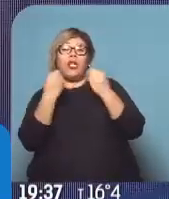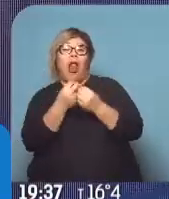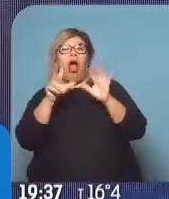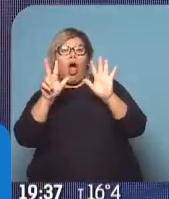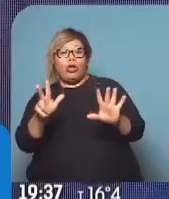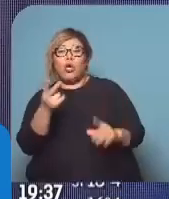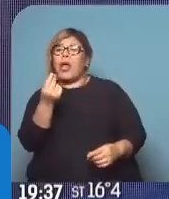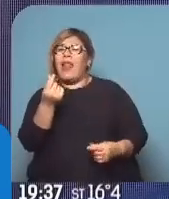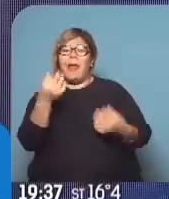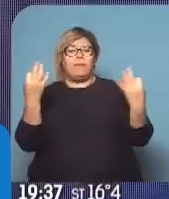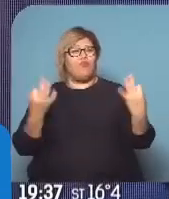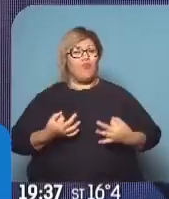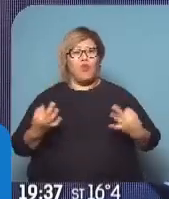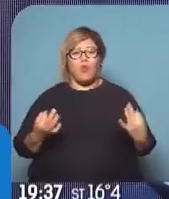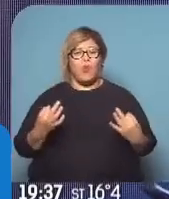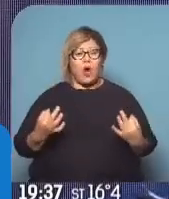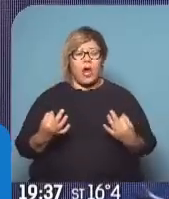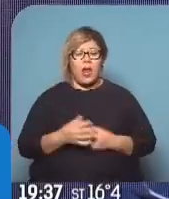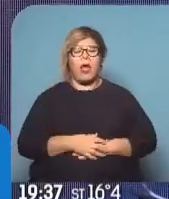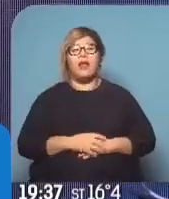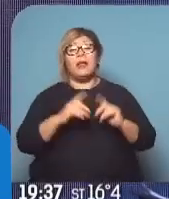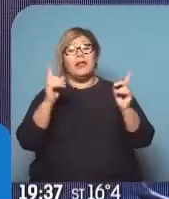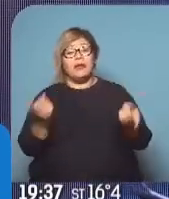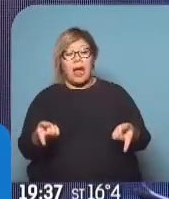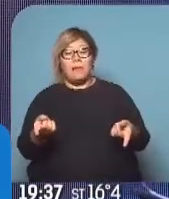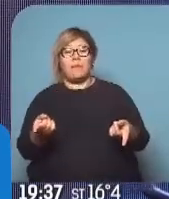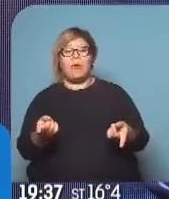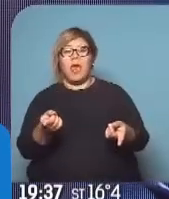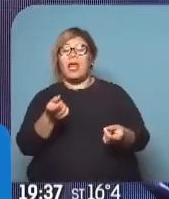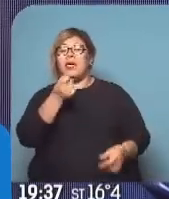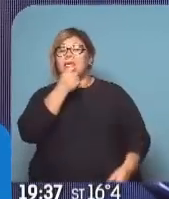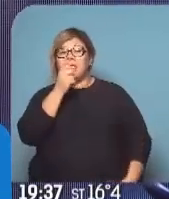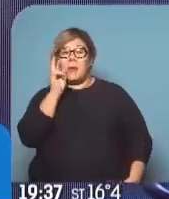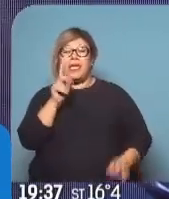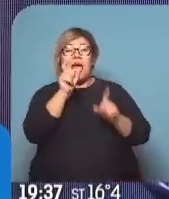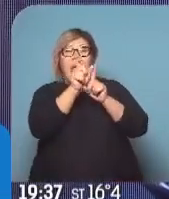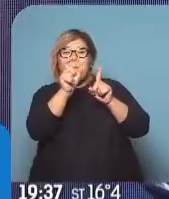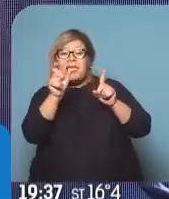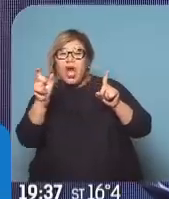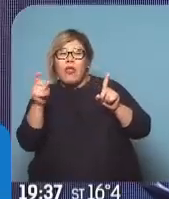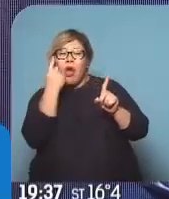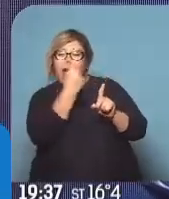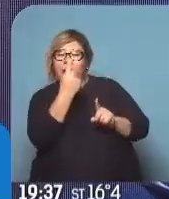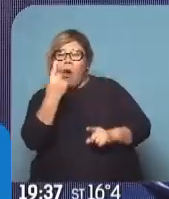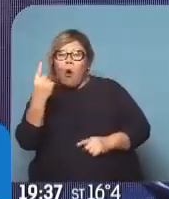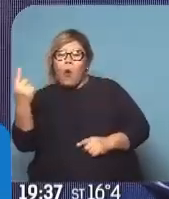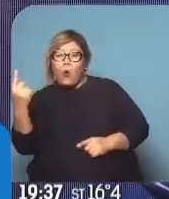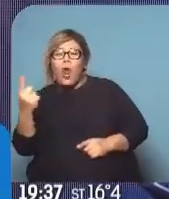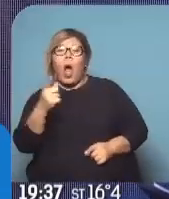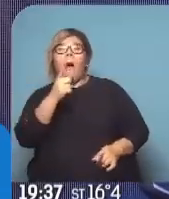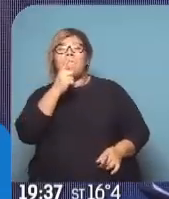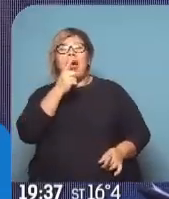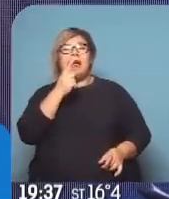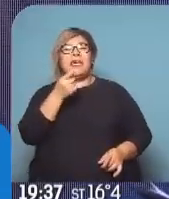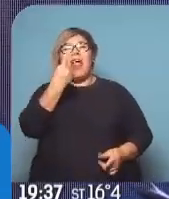visto que para atrapar todos los episodios parece que van en una dirección y después ponte a vettel a trompadas